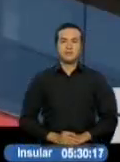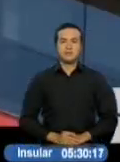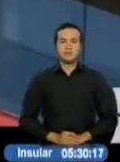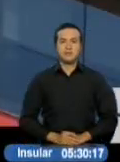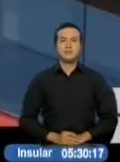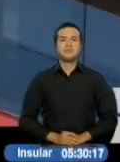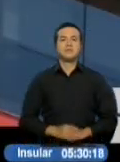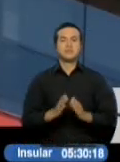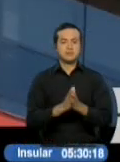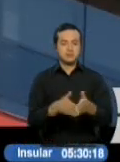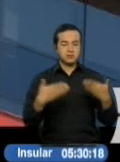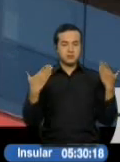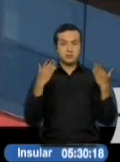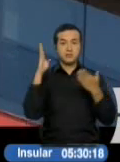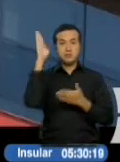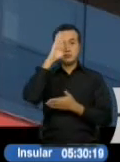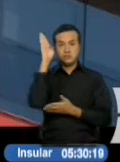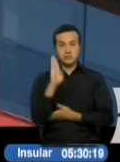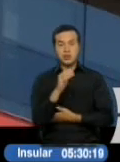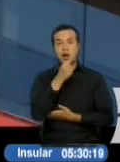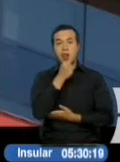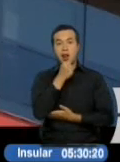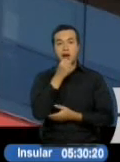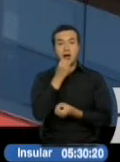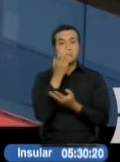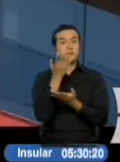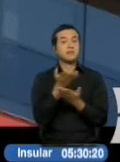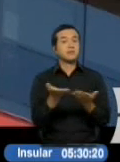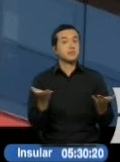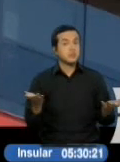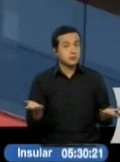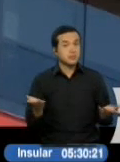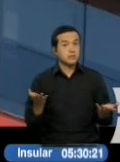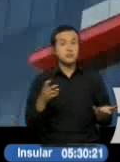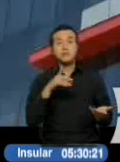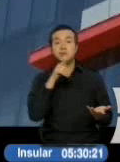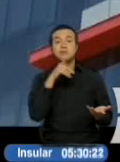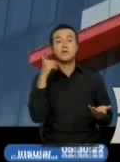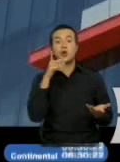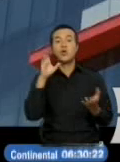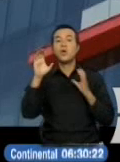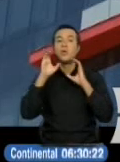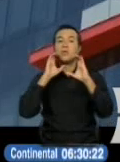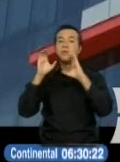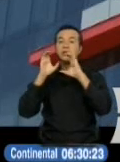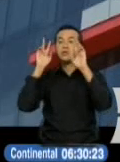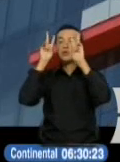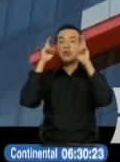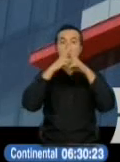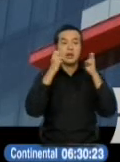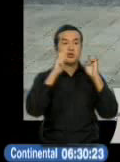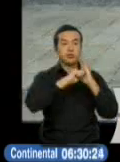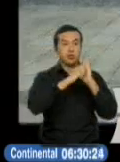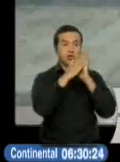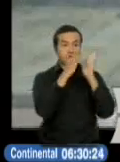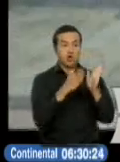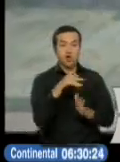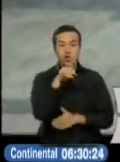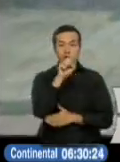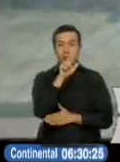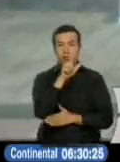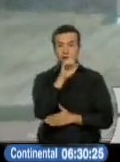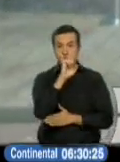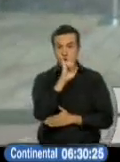El diario O Globo de Brasil publicó un audio en el cual supuestamente se correspondería a una conversación entre el excontralor del Estado Carlos Poli